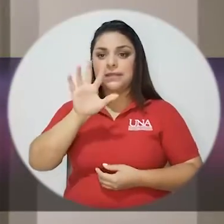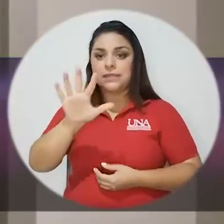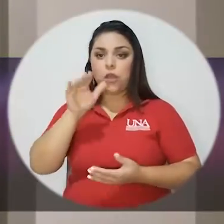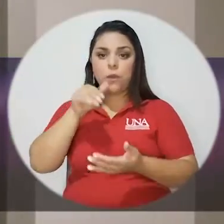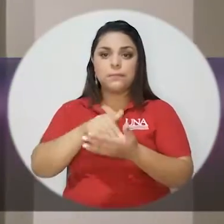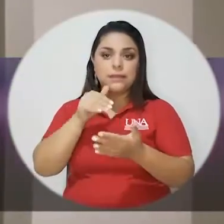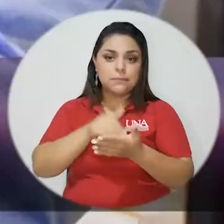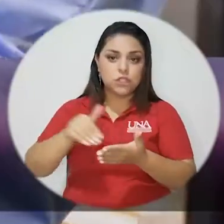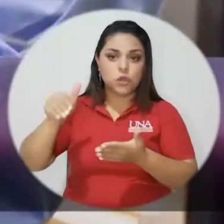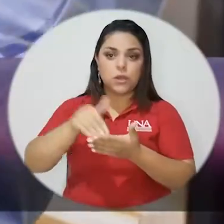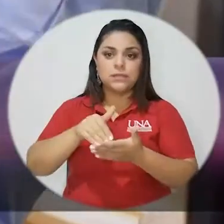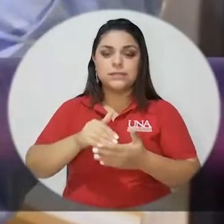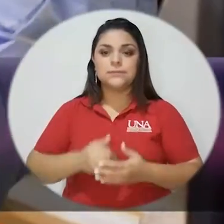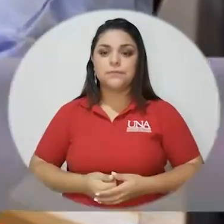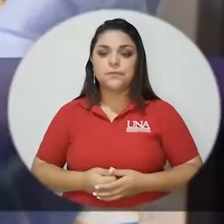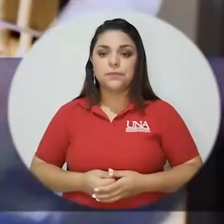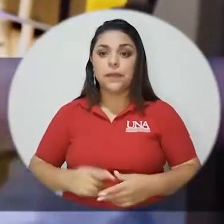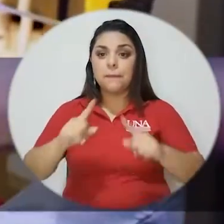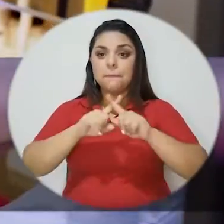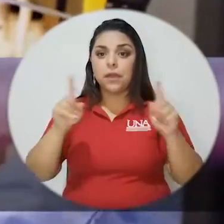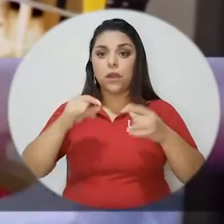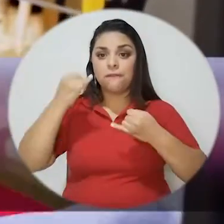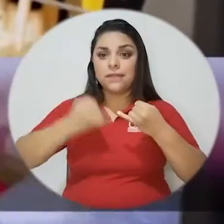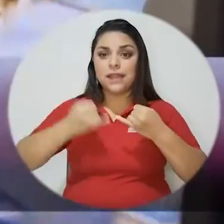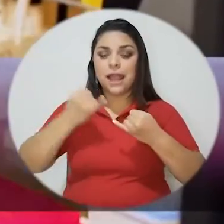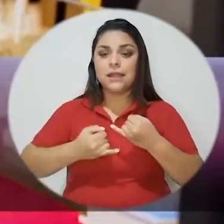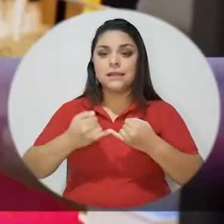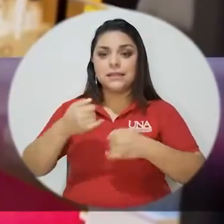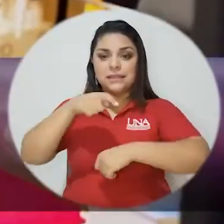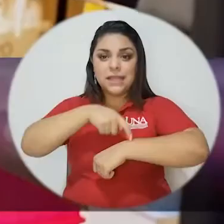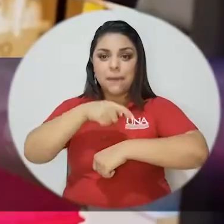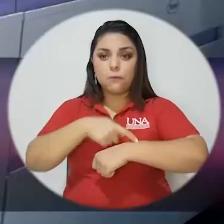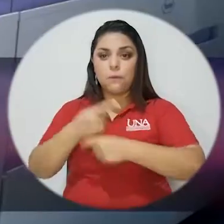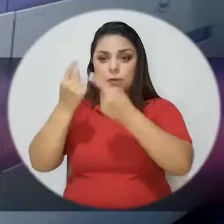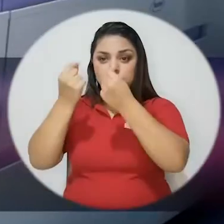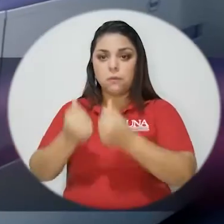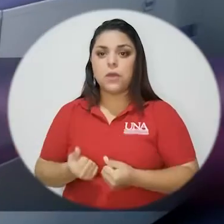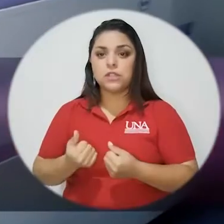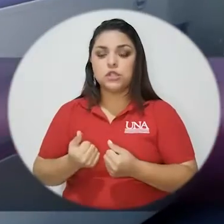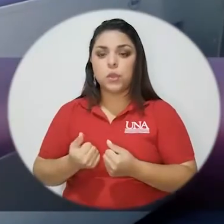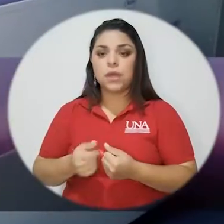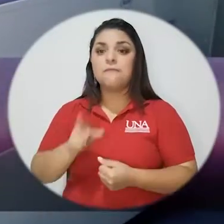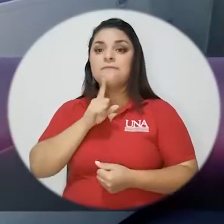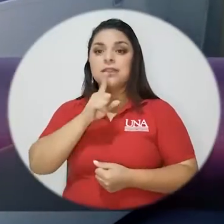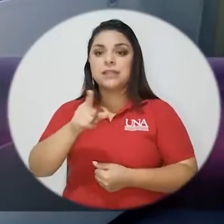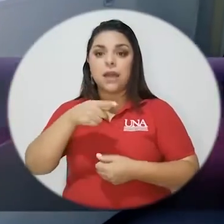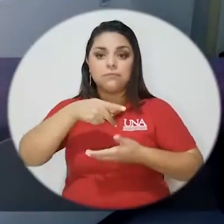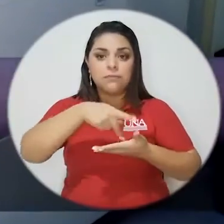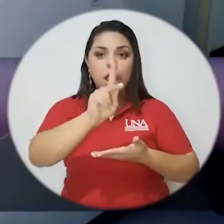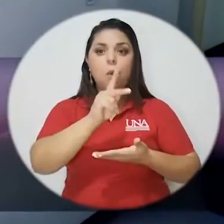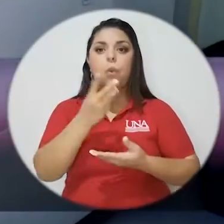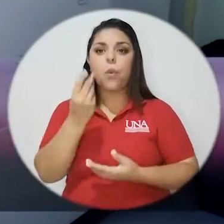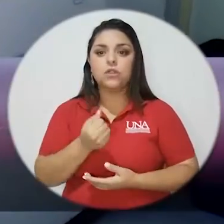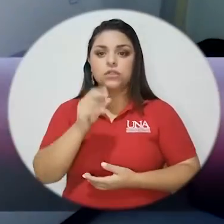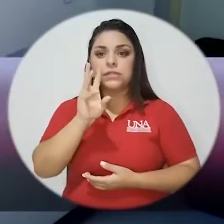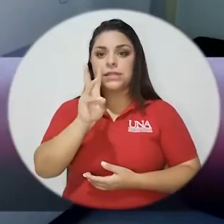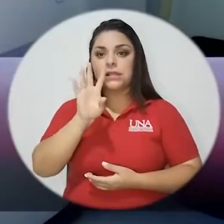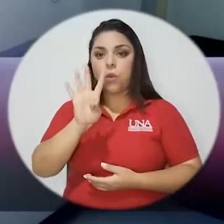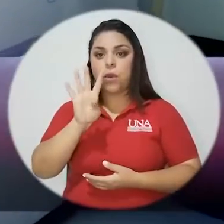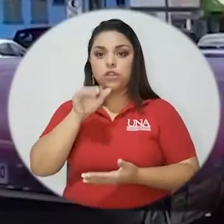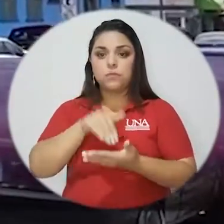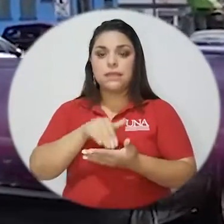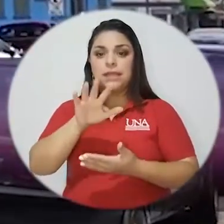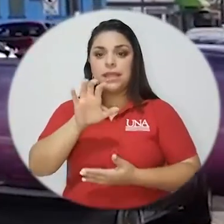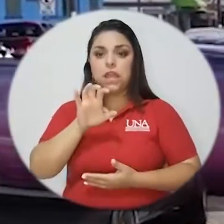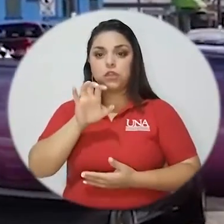de 125.000 millones. Sin embargo, al finalizar el periodo presupuestario, fueron ejecutados efectivamente un total